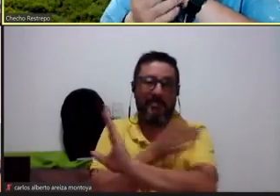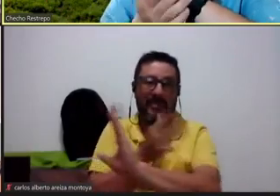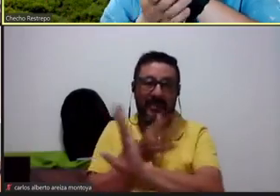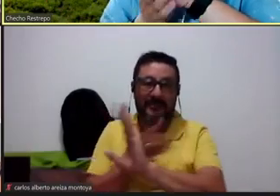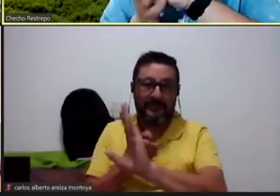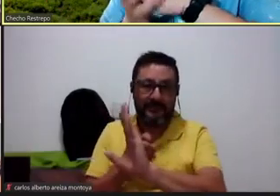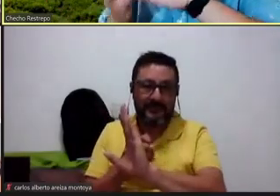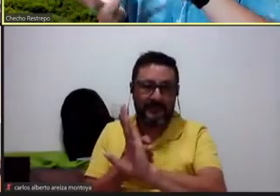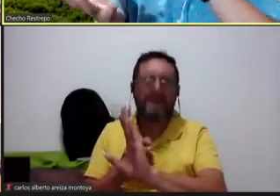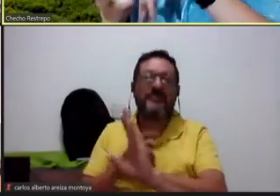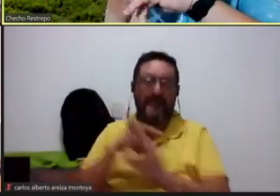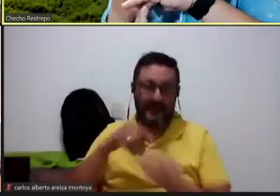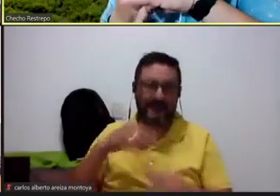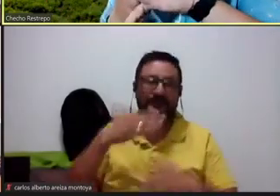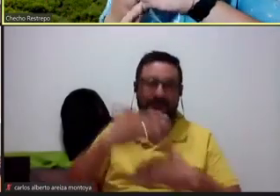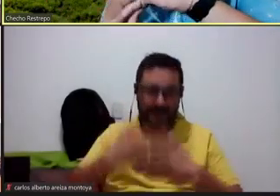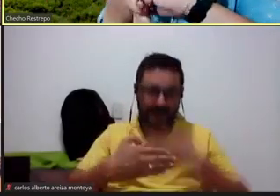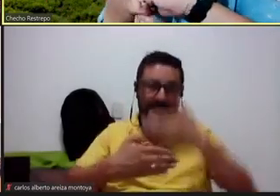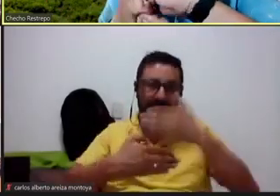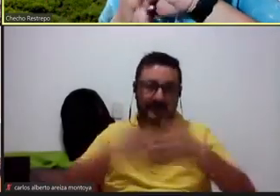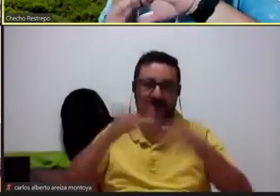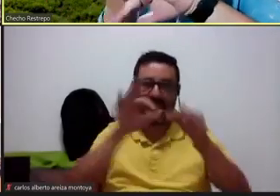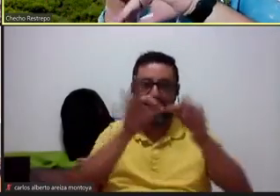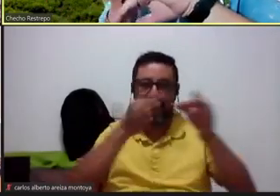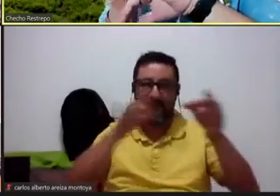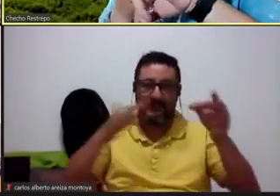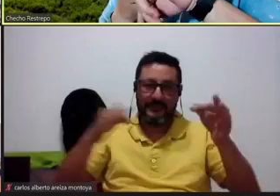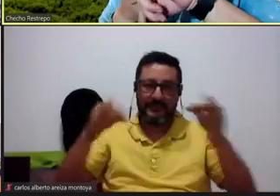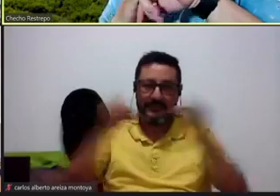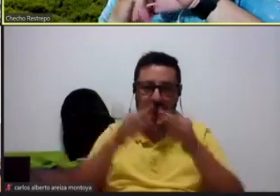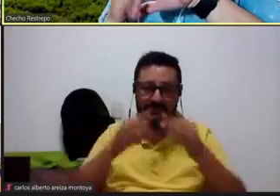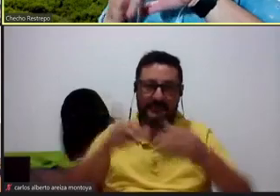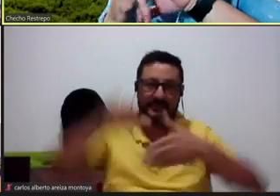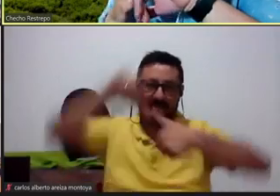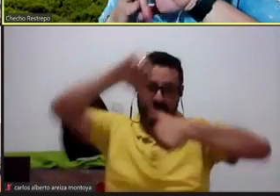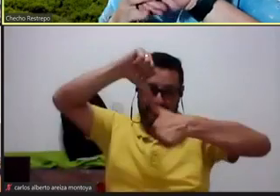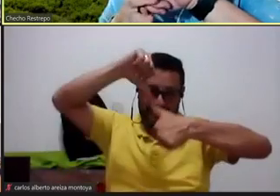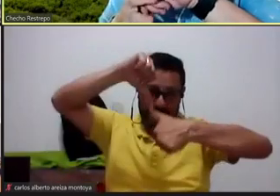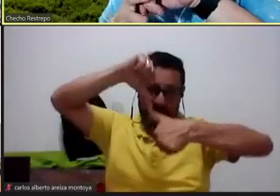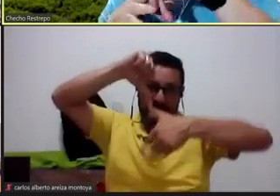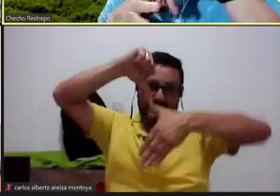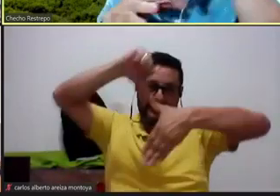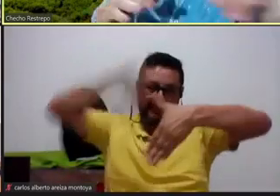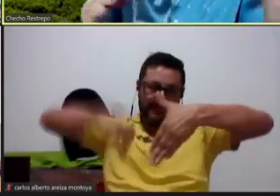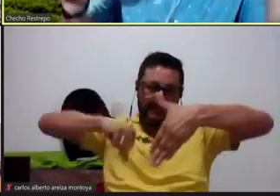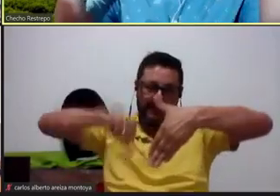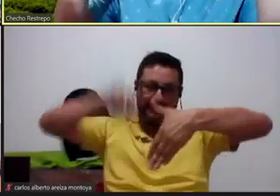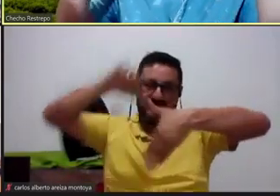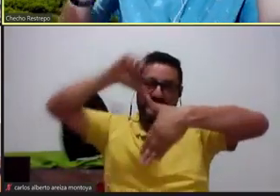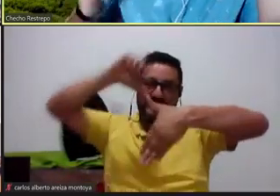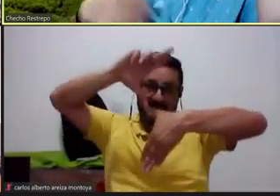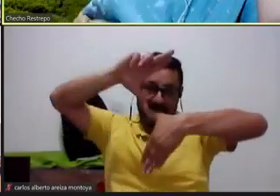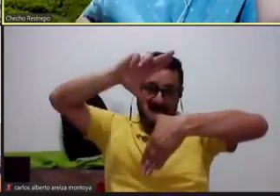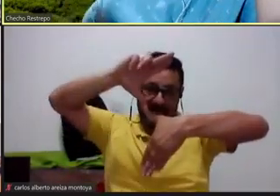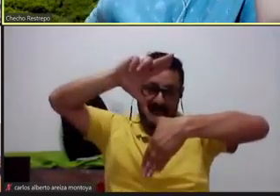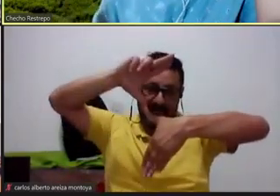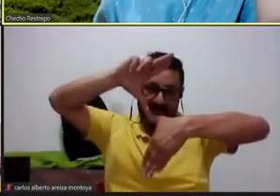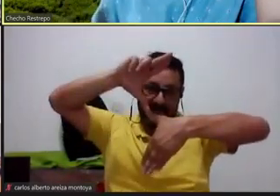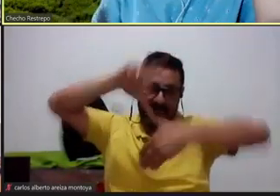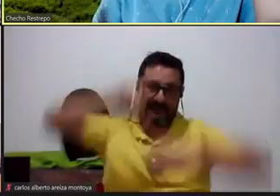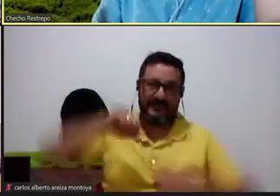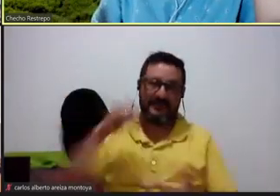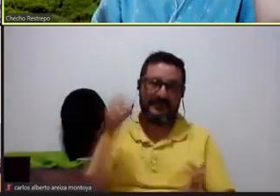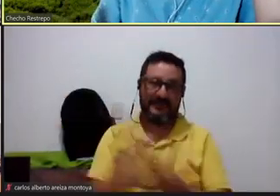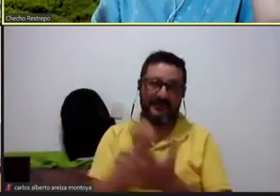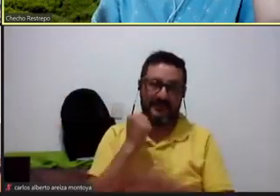hay un ciclo olímpico que incluye los Juegos Centroamericanos, los Suramericanos, los Panamericanos, en los que Sebastián